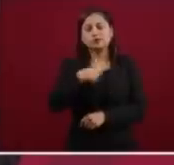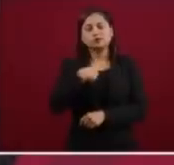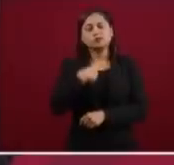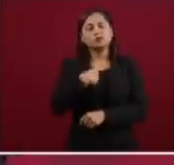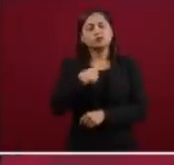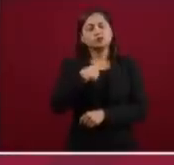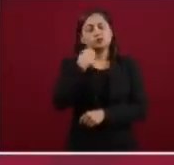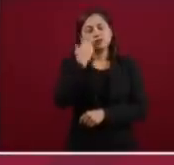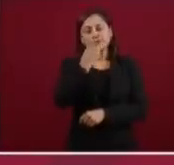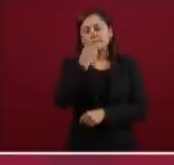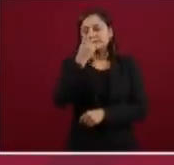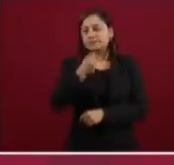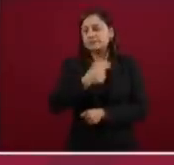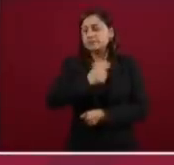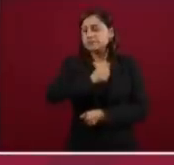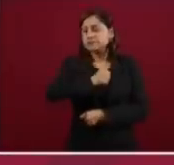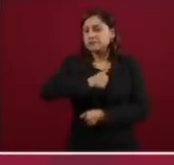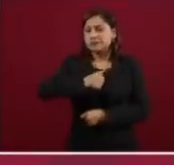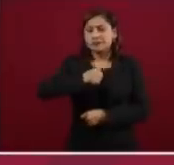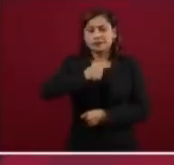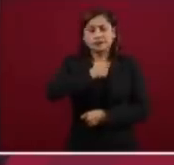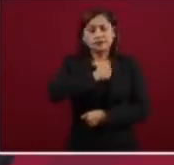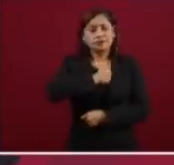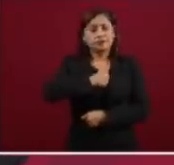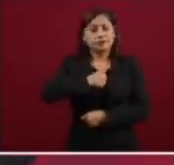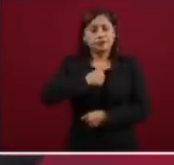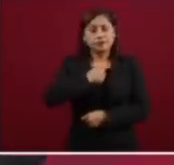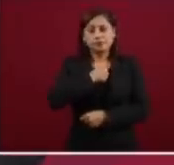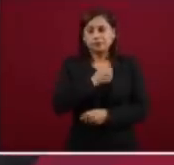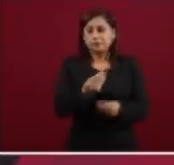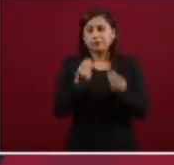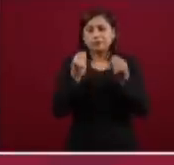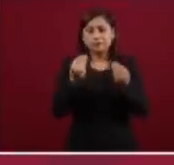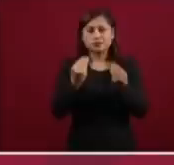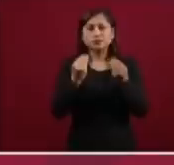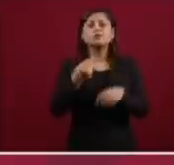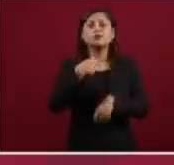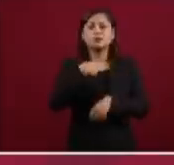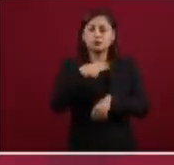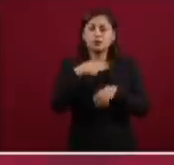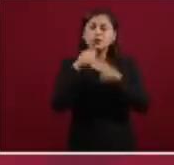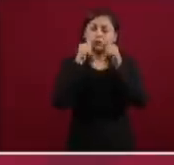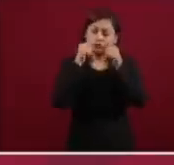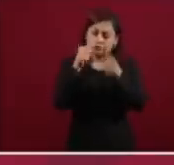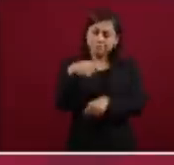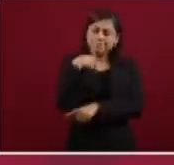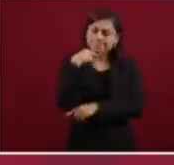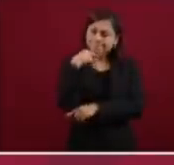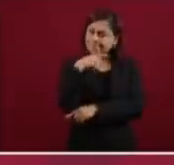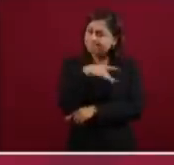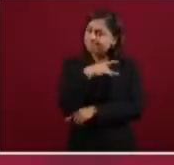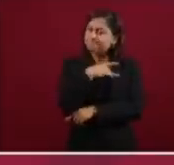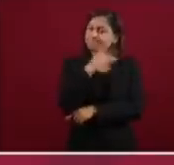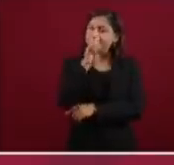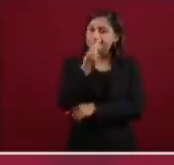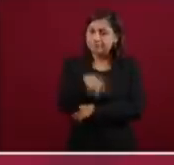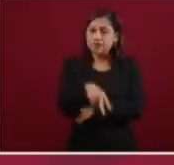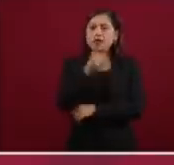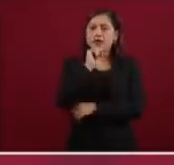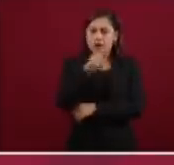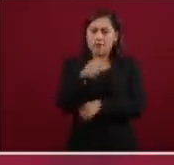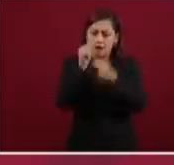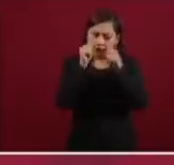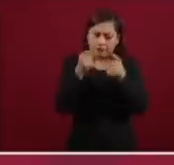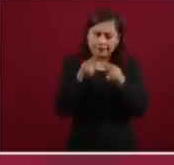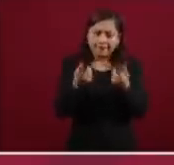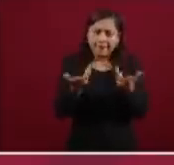bastante que estuve pendiente preocupado y también ocupado